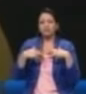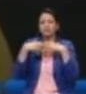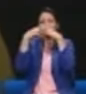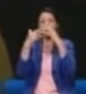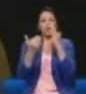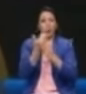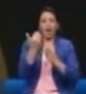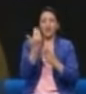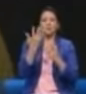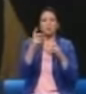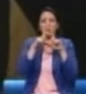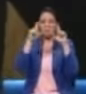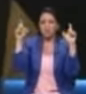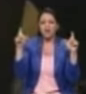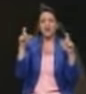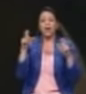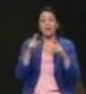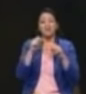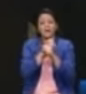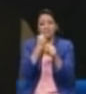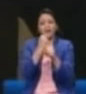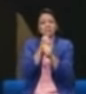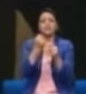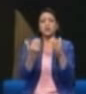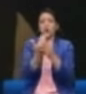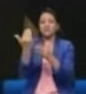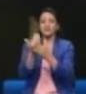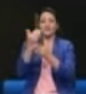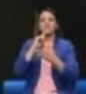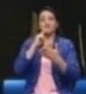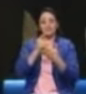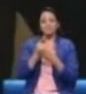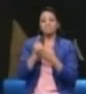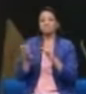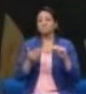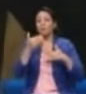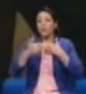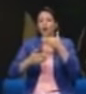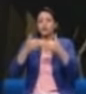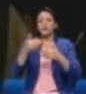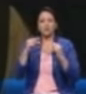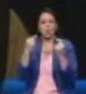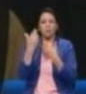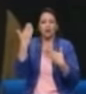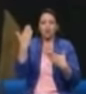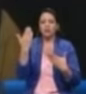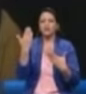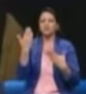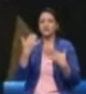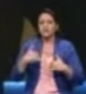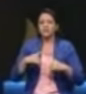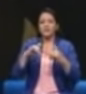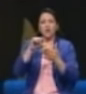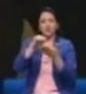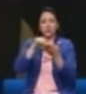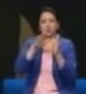emprendimientos, que haya empleo. Bueno, la continuación de un proceso coherente a nivel político, de tener